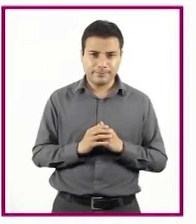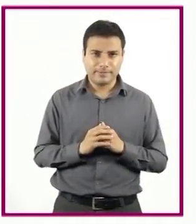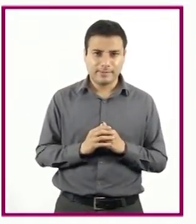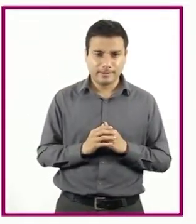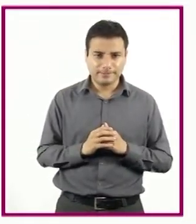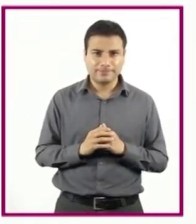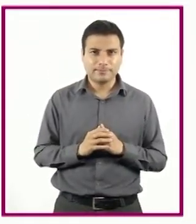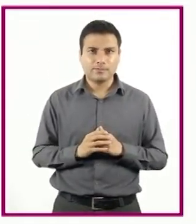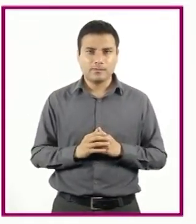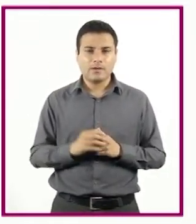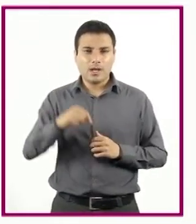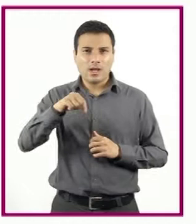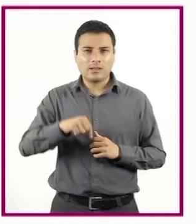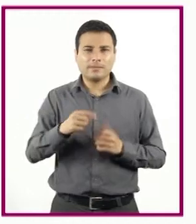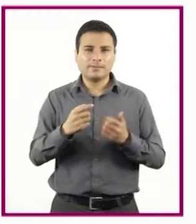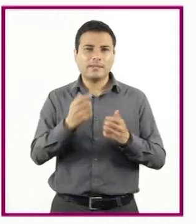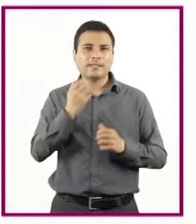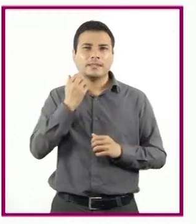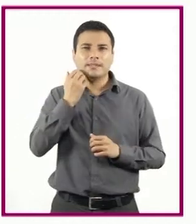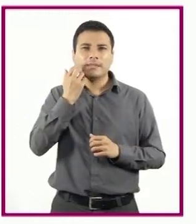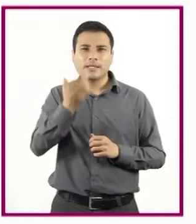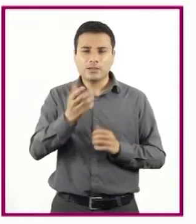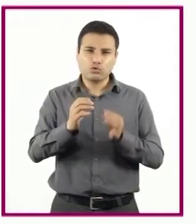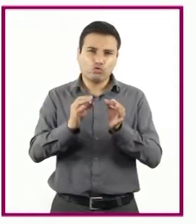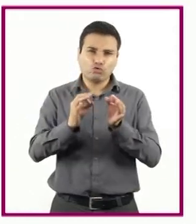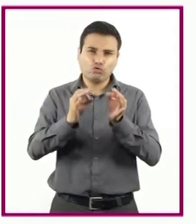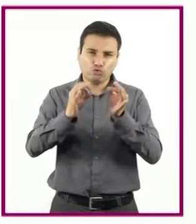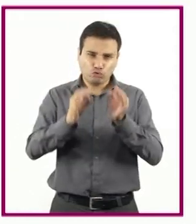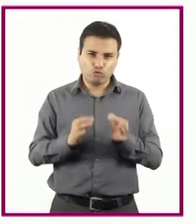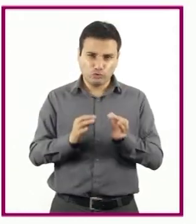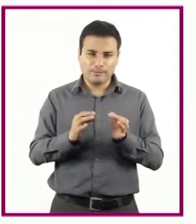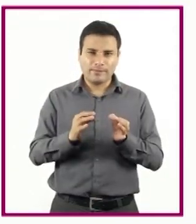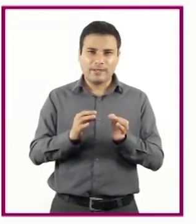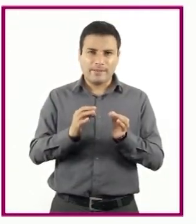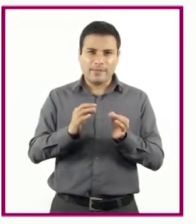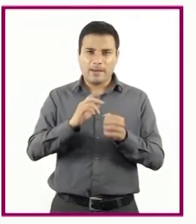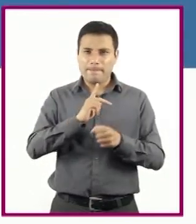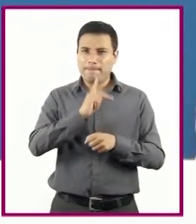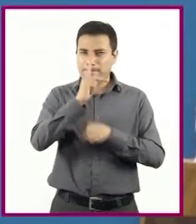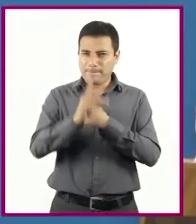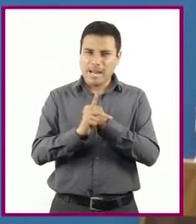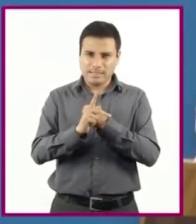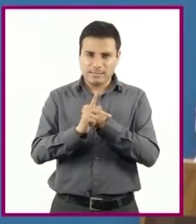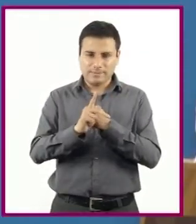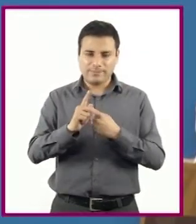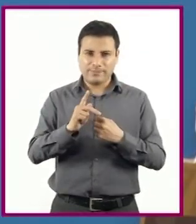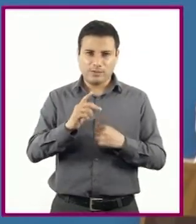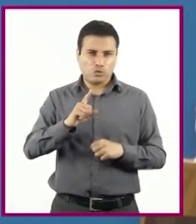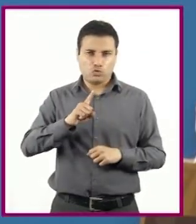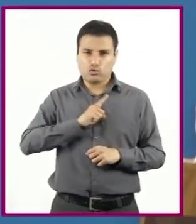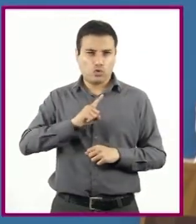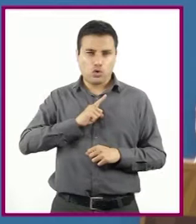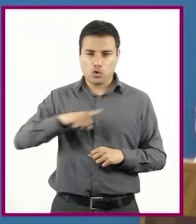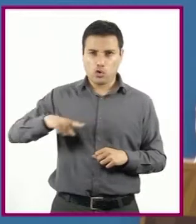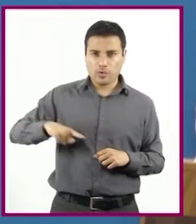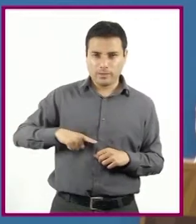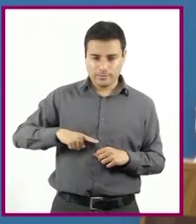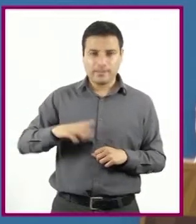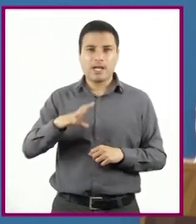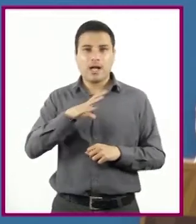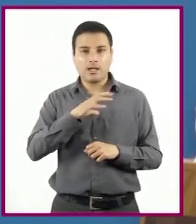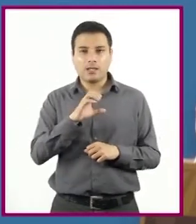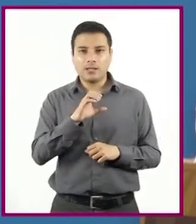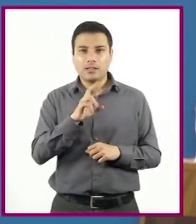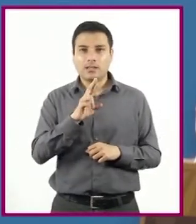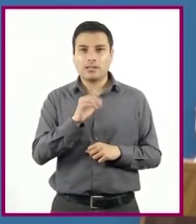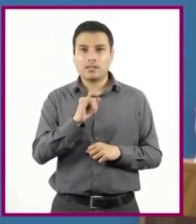iniciativa autonomista impulsada por Francisco Azcárate y Francisco Primo de Verdad, surgieron varios grupos de criollos inconformes